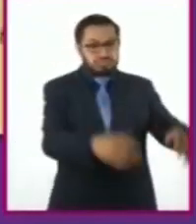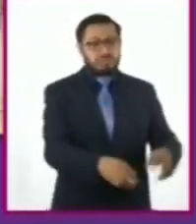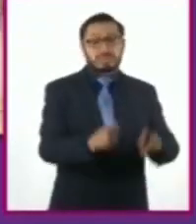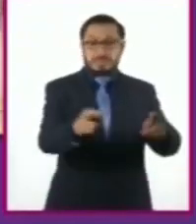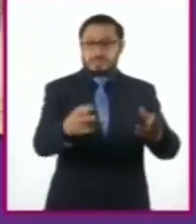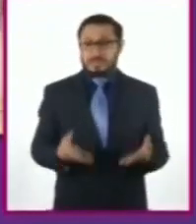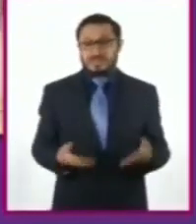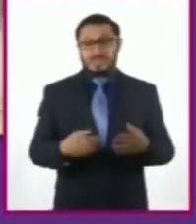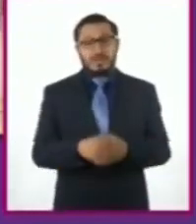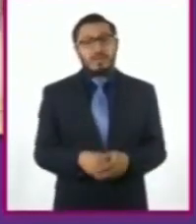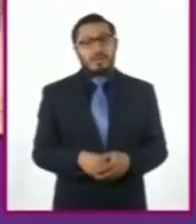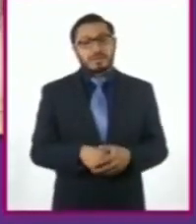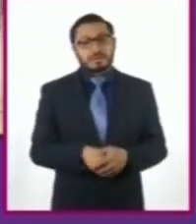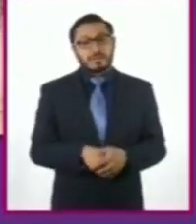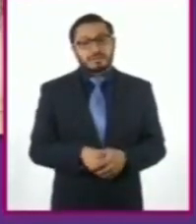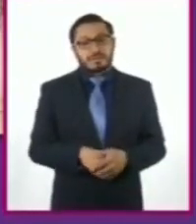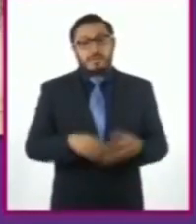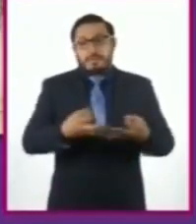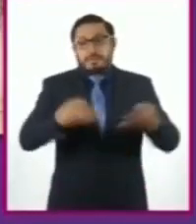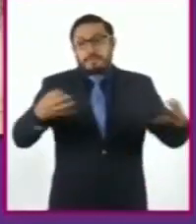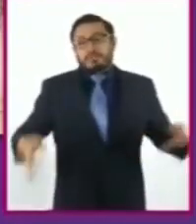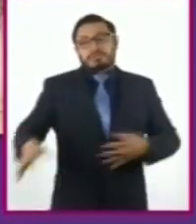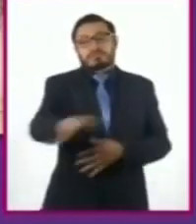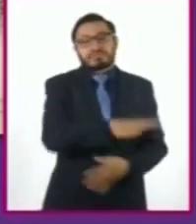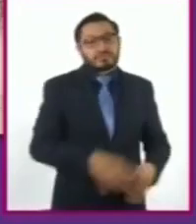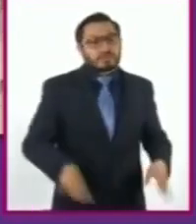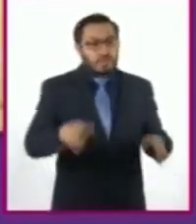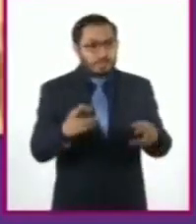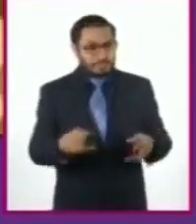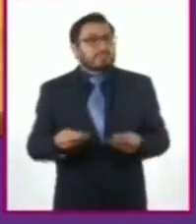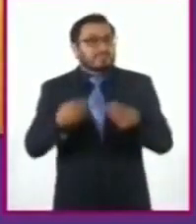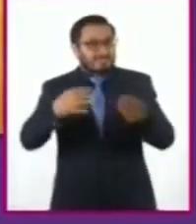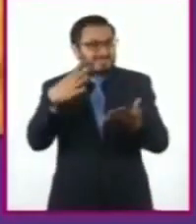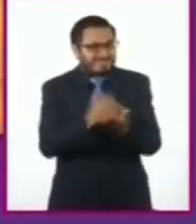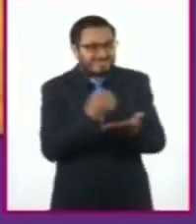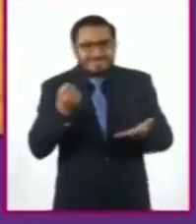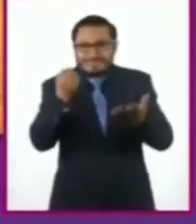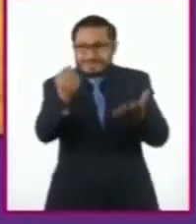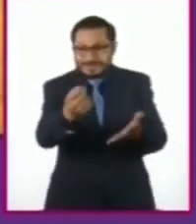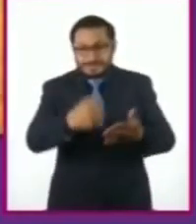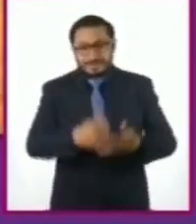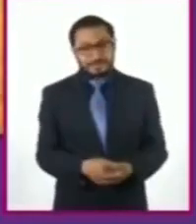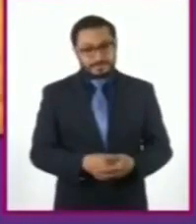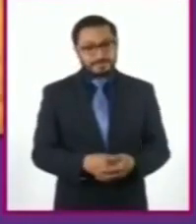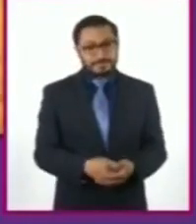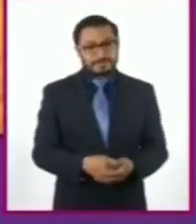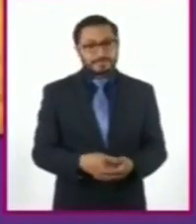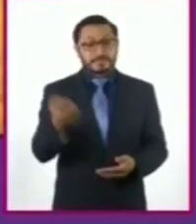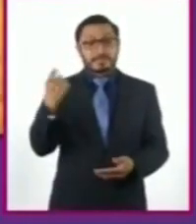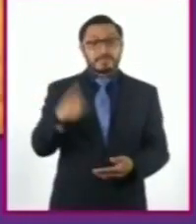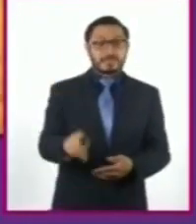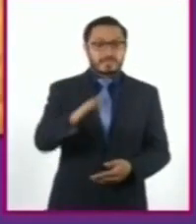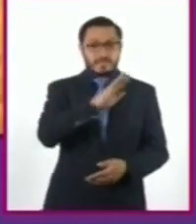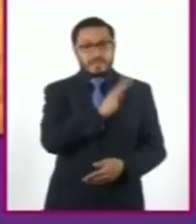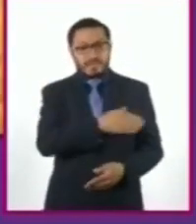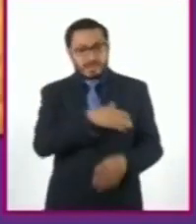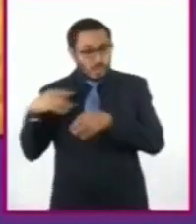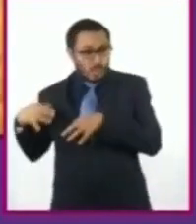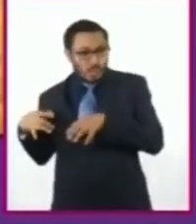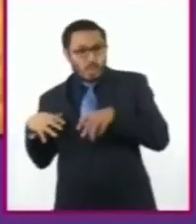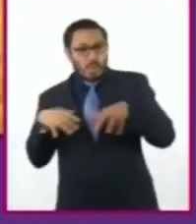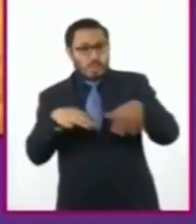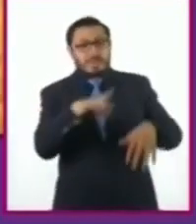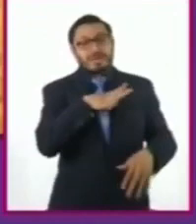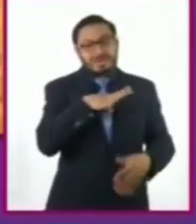recibieron mercedes de tierra como recompensa. A través de la encomienda, los españoles obtenían derechos sobre